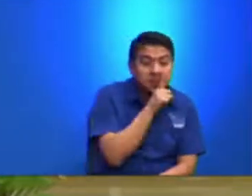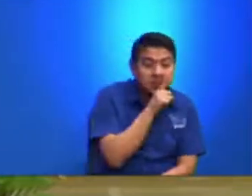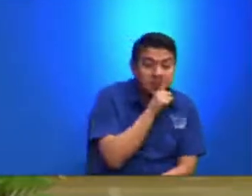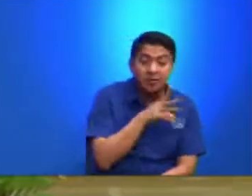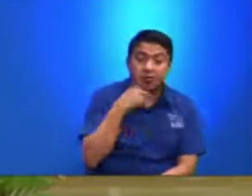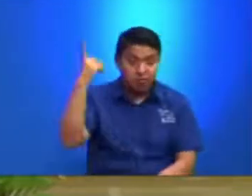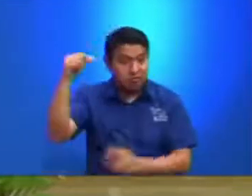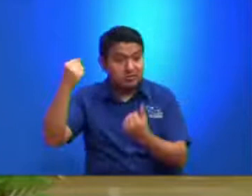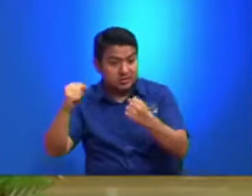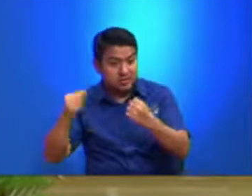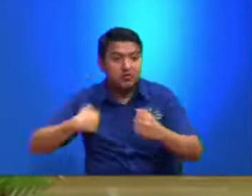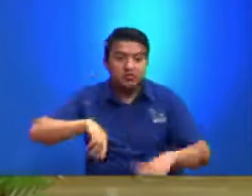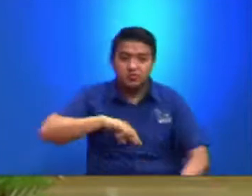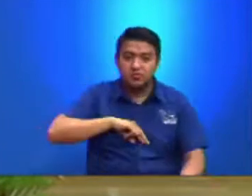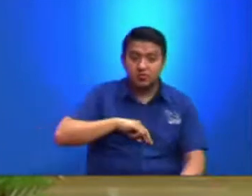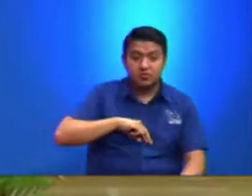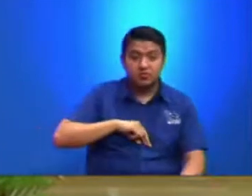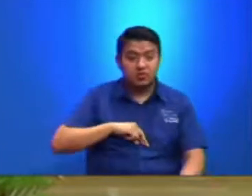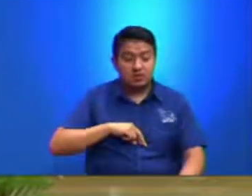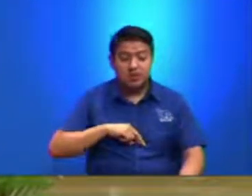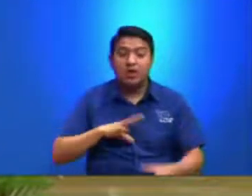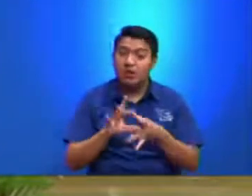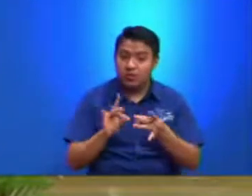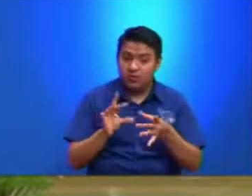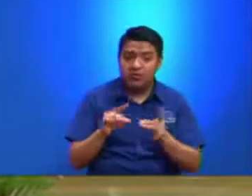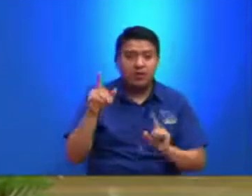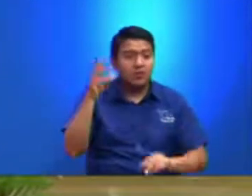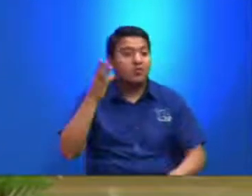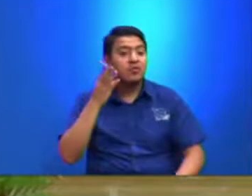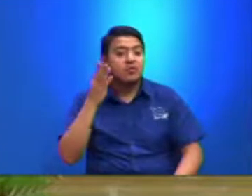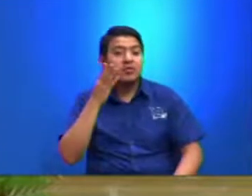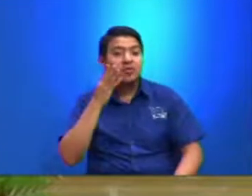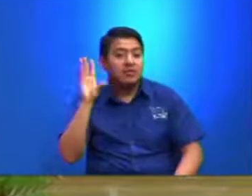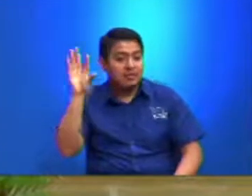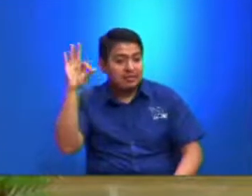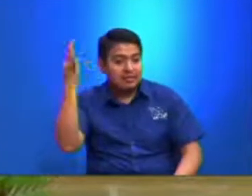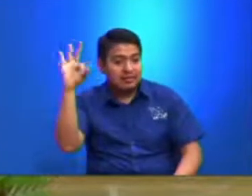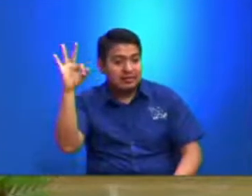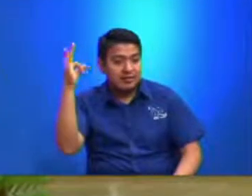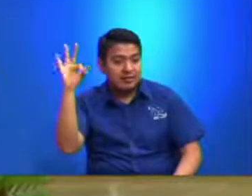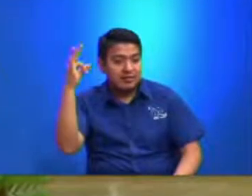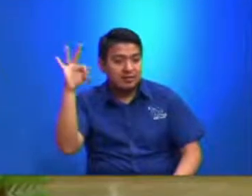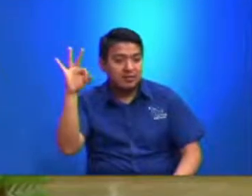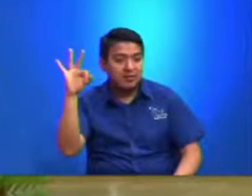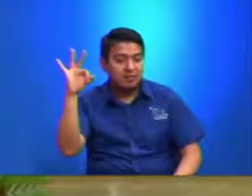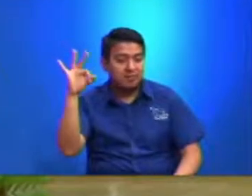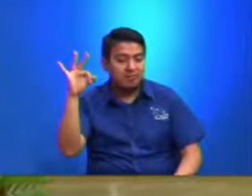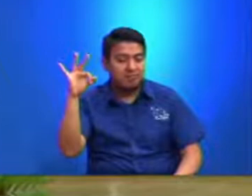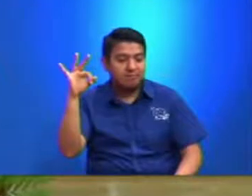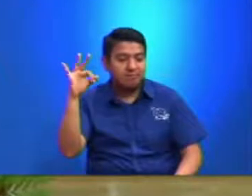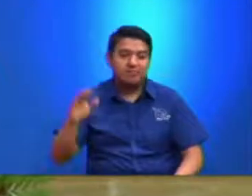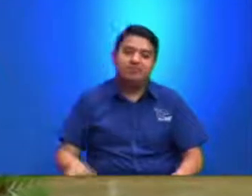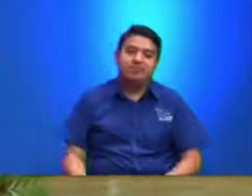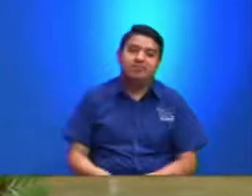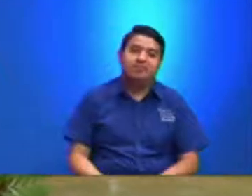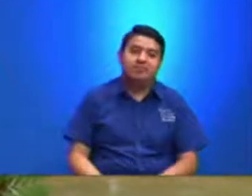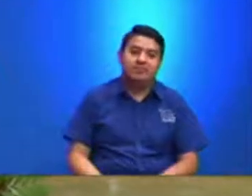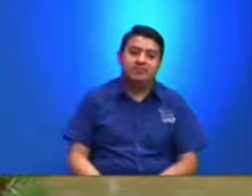hizo en nosotros. Yo les voy a contar un testimonio muy fresco, acabado de salir del horno.